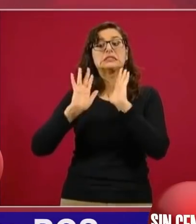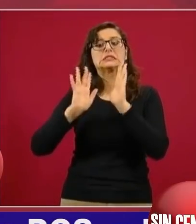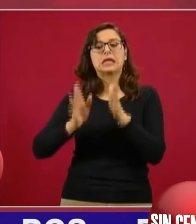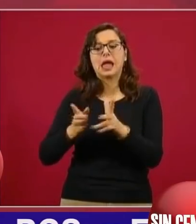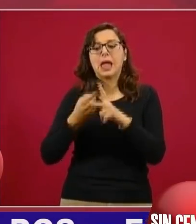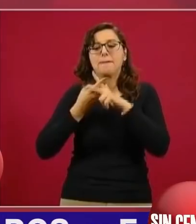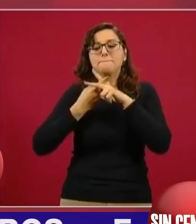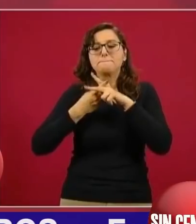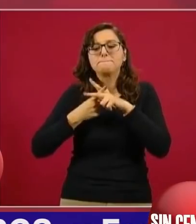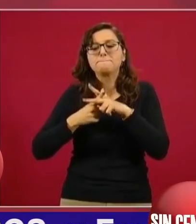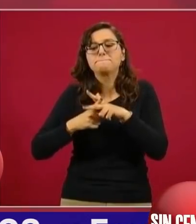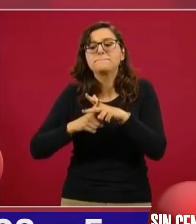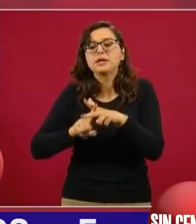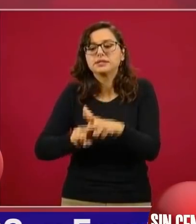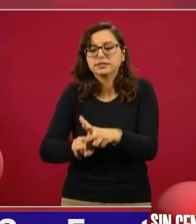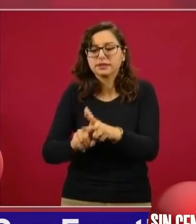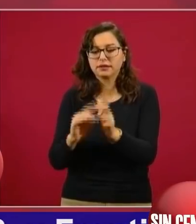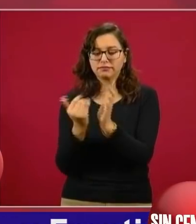posibilidad de crecer